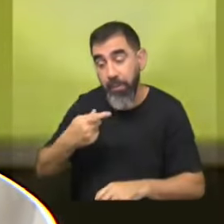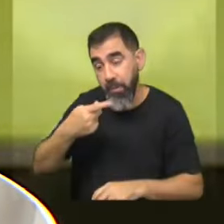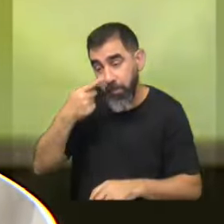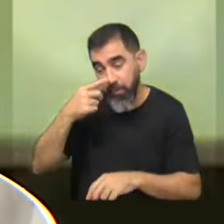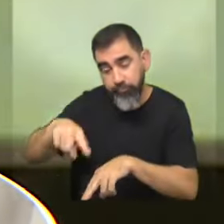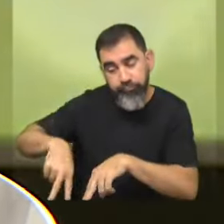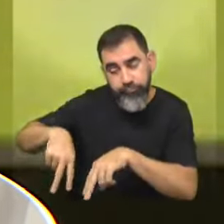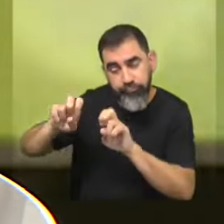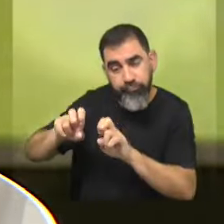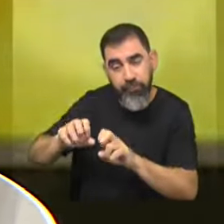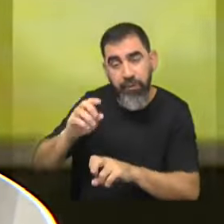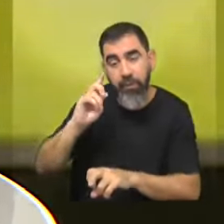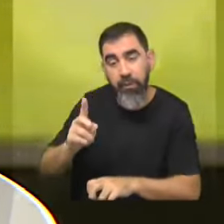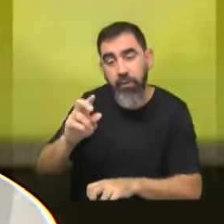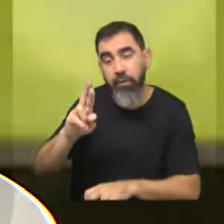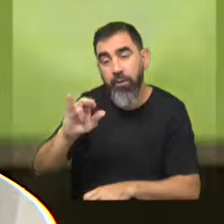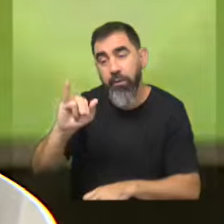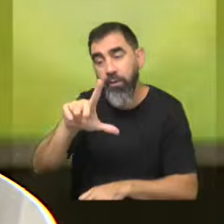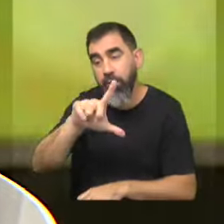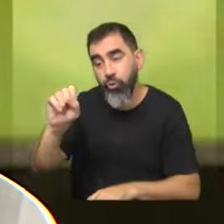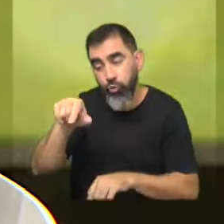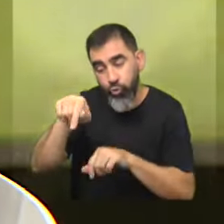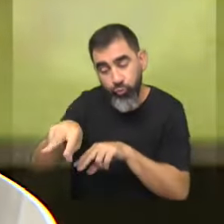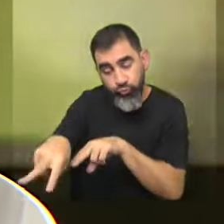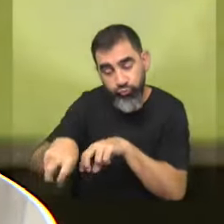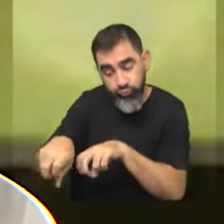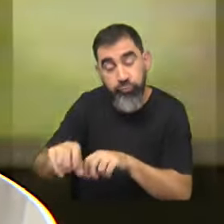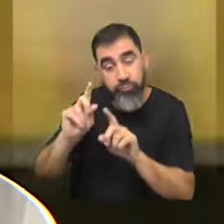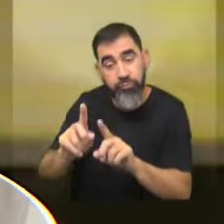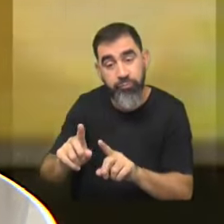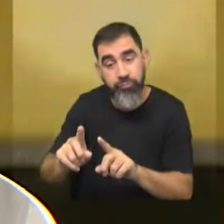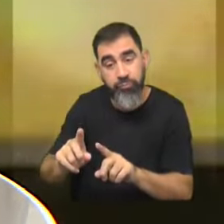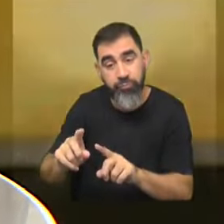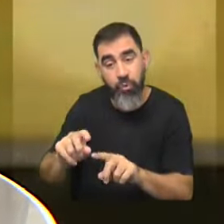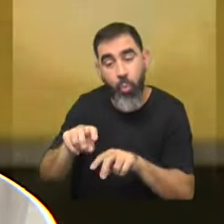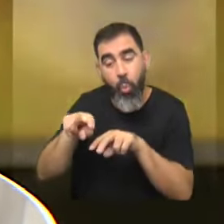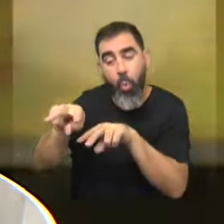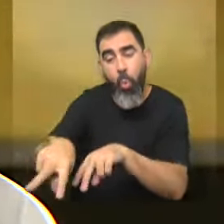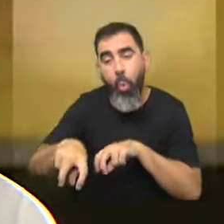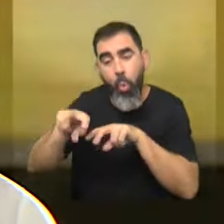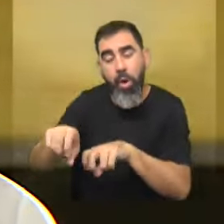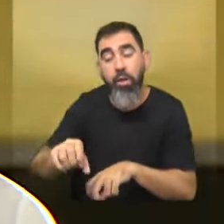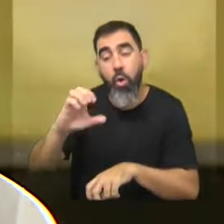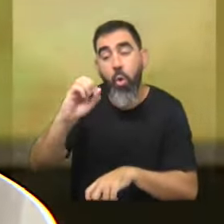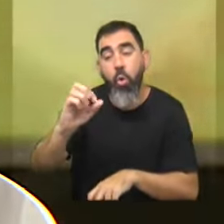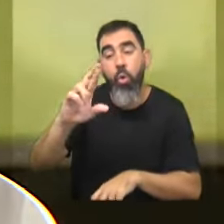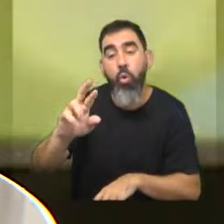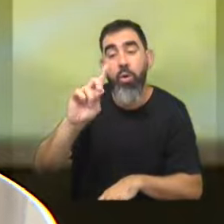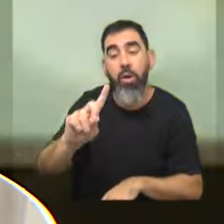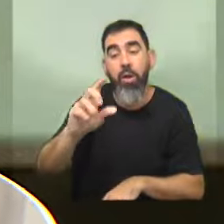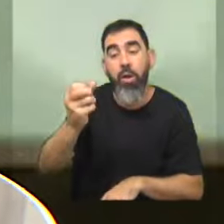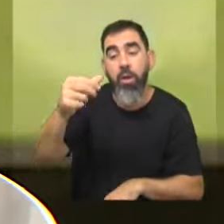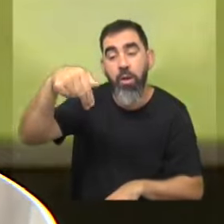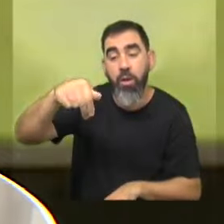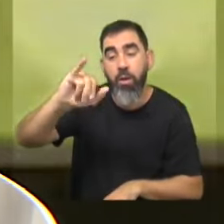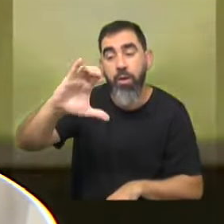un grillo justamente que fuera cavador y que además estuviera en huertas orgánicas, ¿sí? Porque si buscaba un grillo